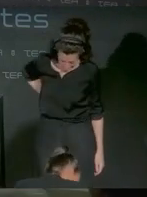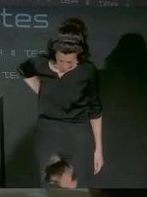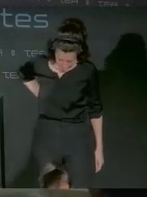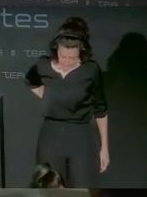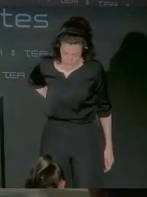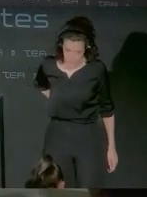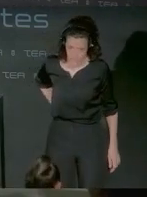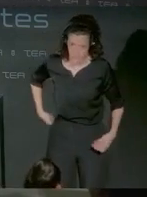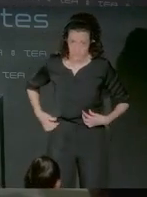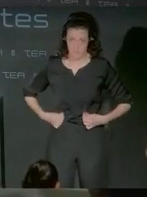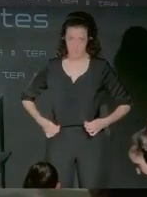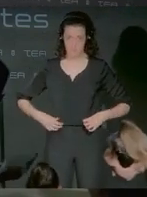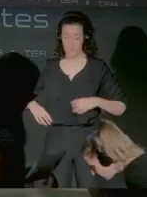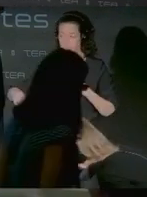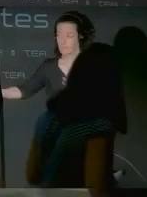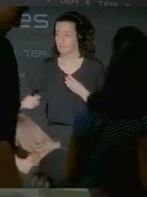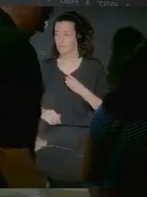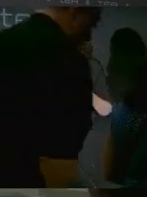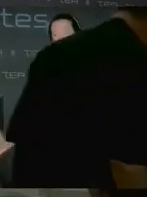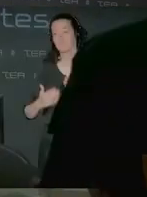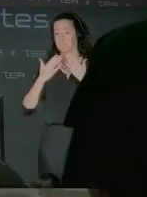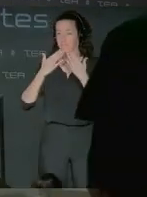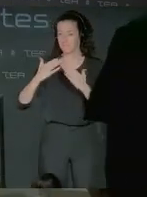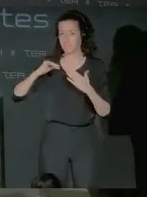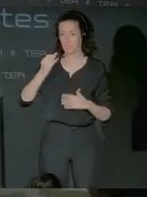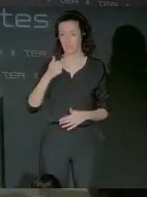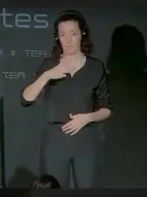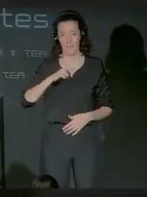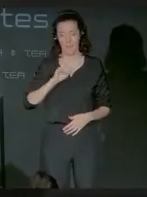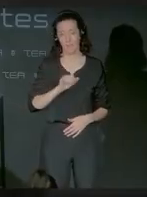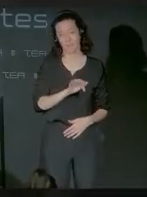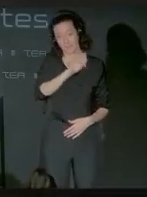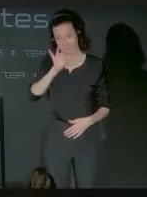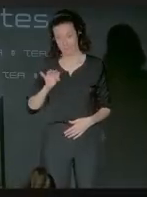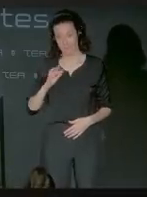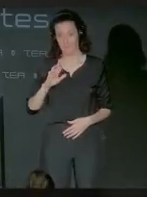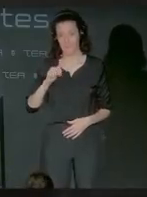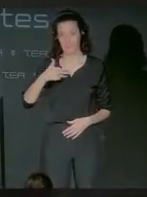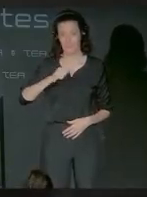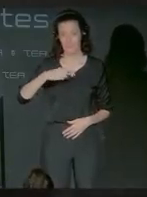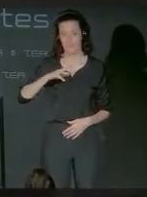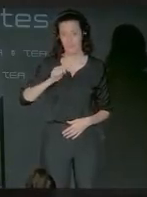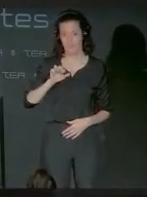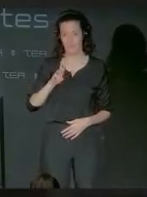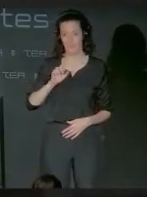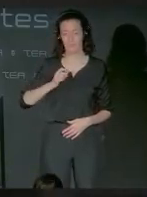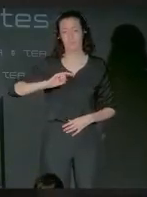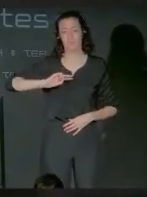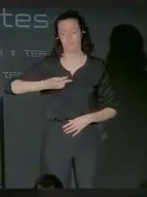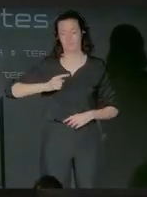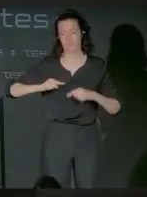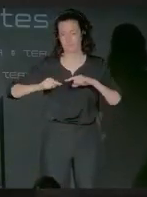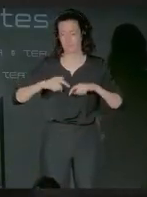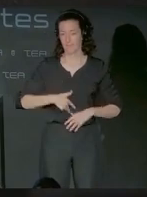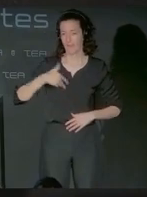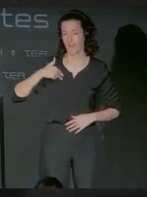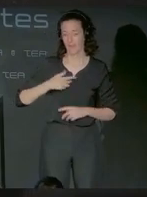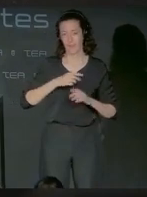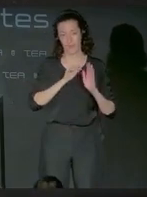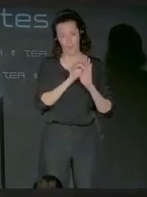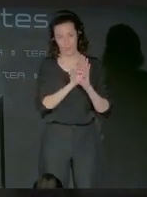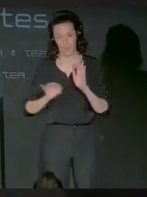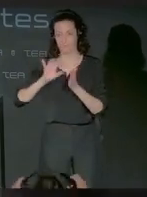Muchas gracias José María toma la palabra Cristina Morales puerta como subdirectora general de ordenación de los servicios de comunicación audiovisual